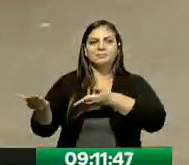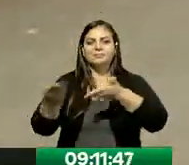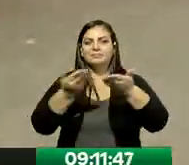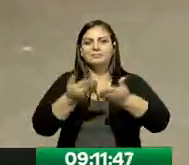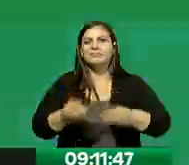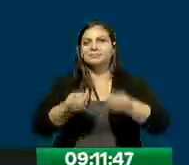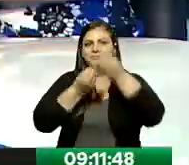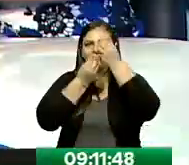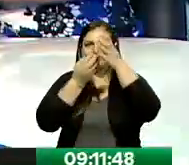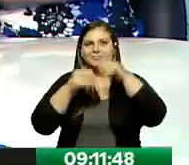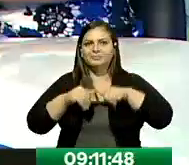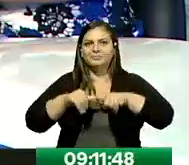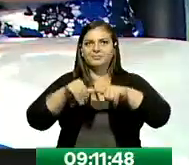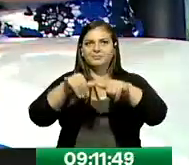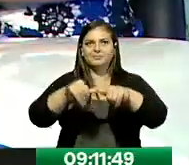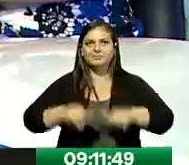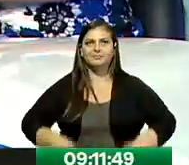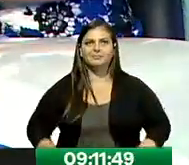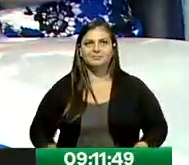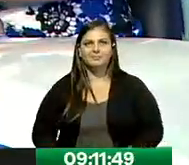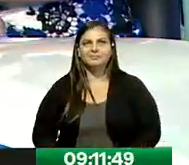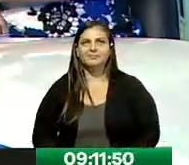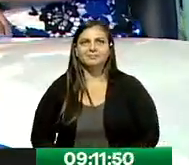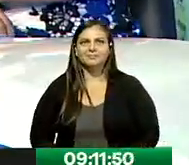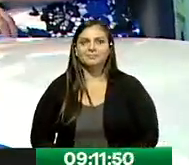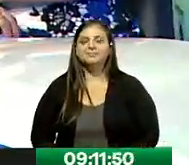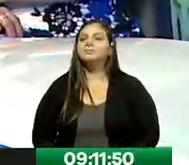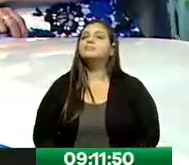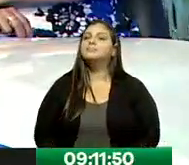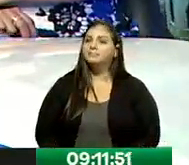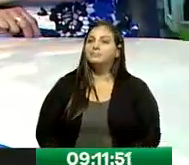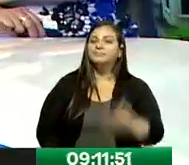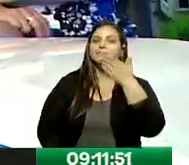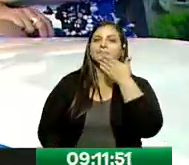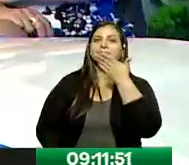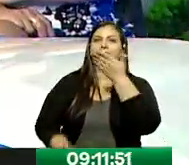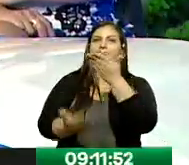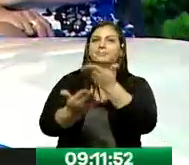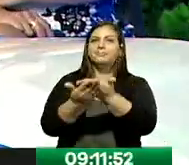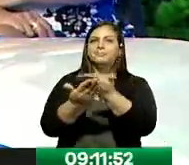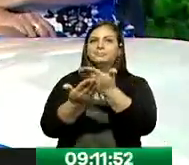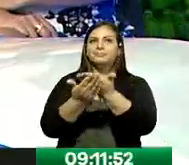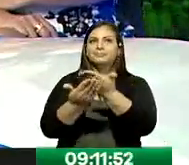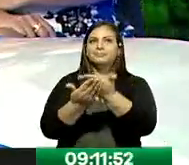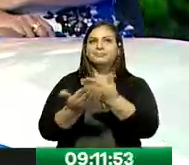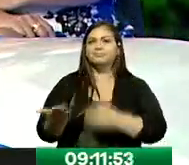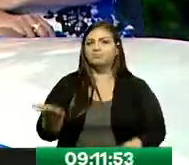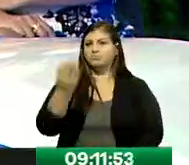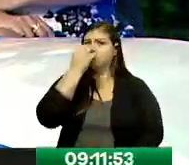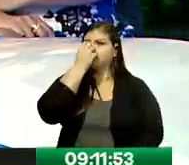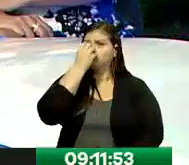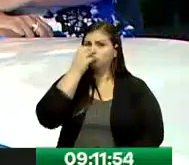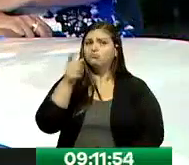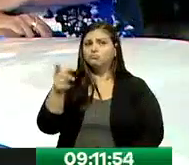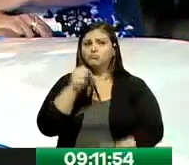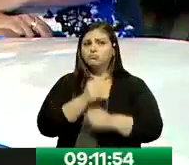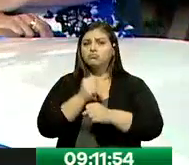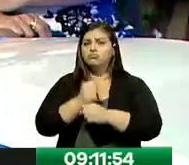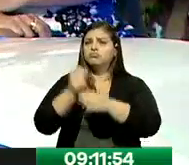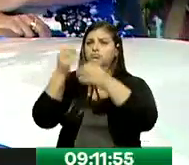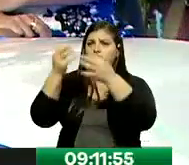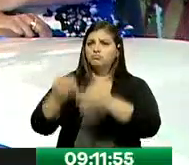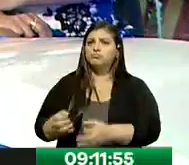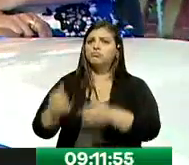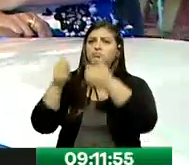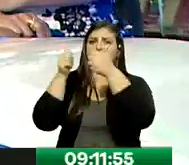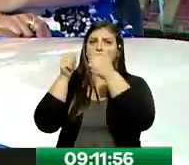más información. Adelante. Gracias, José, por tu informe. Y bueno, ellos lo que quieren es trabajar, así que sería importante que carguen todos